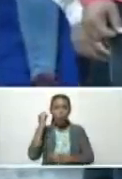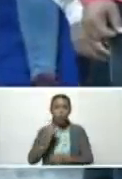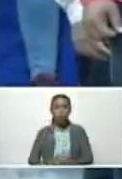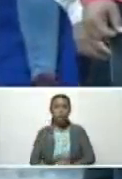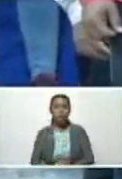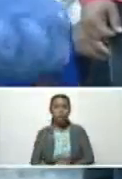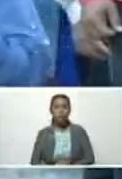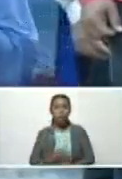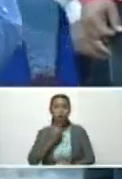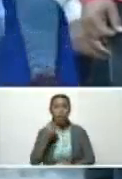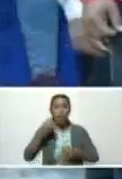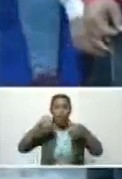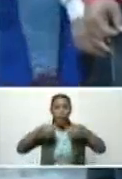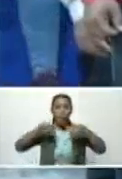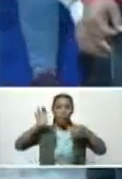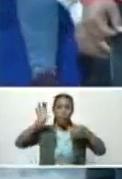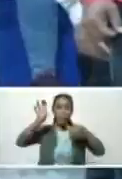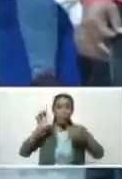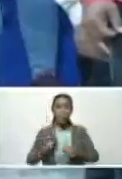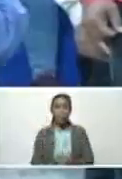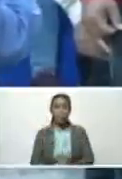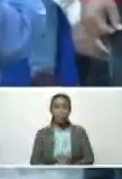emprendedoras jóvenes del país.